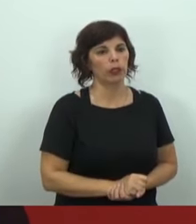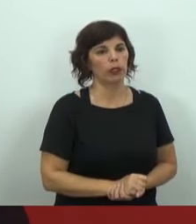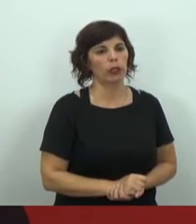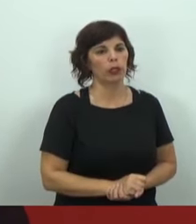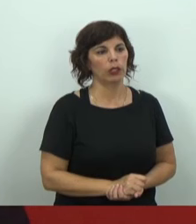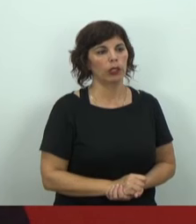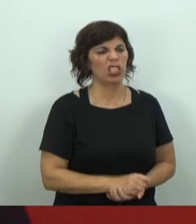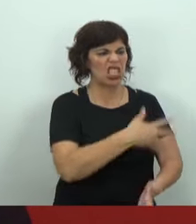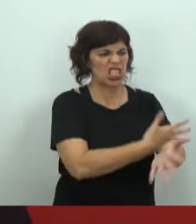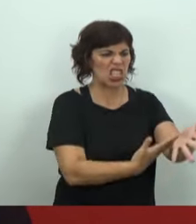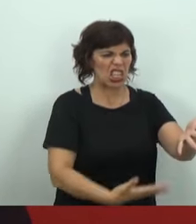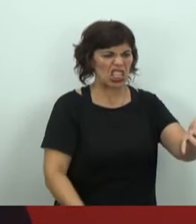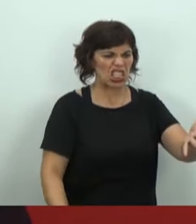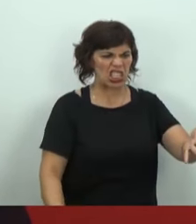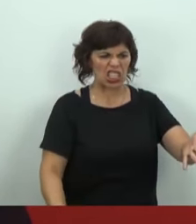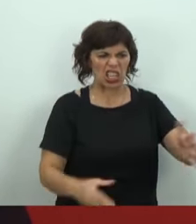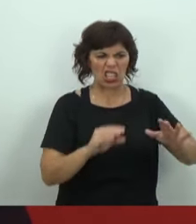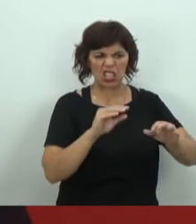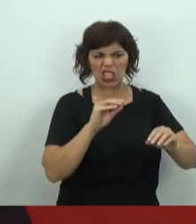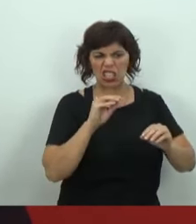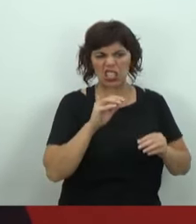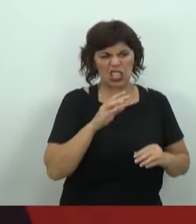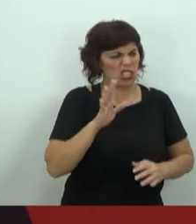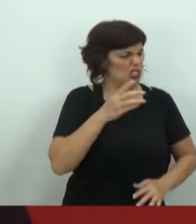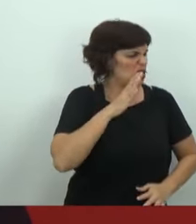no me hables de esa sangre.